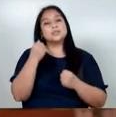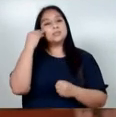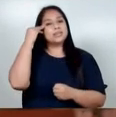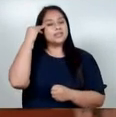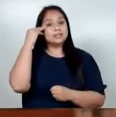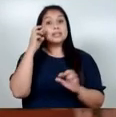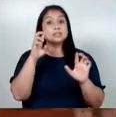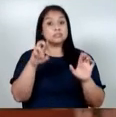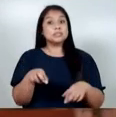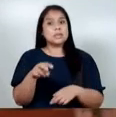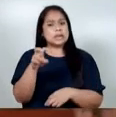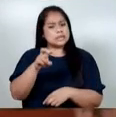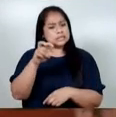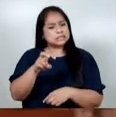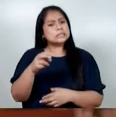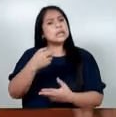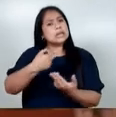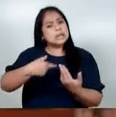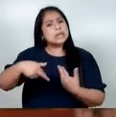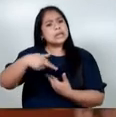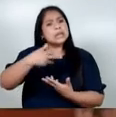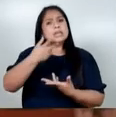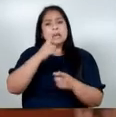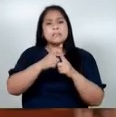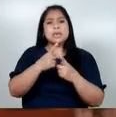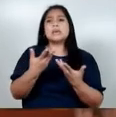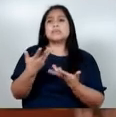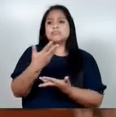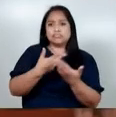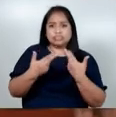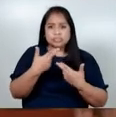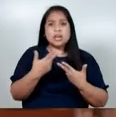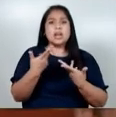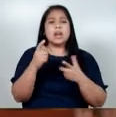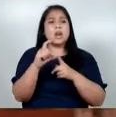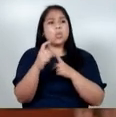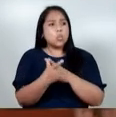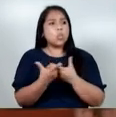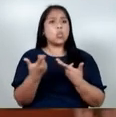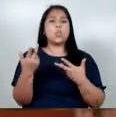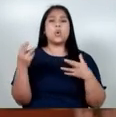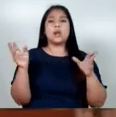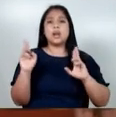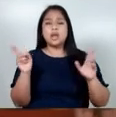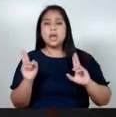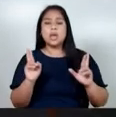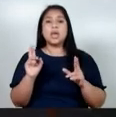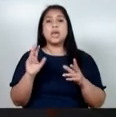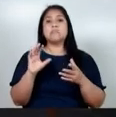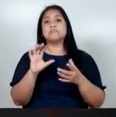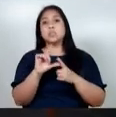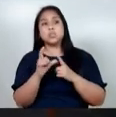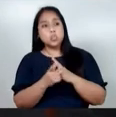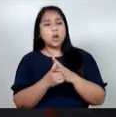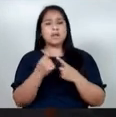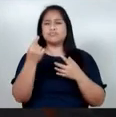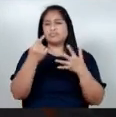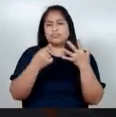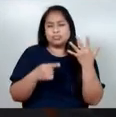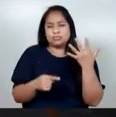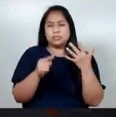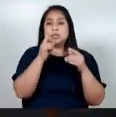la población que necesita volver a las relaciones sociales, deportivas, culturales y de entretenimiento. Al analizar